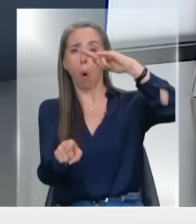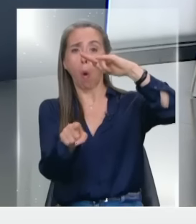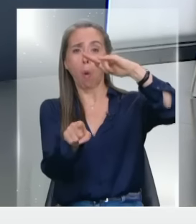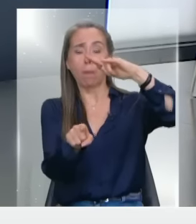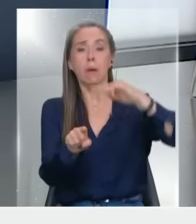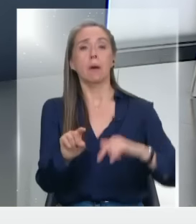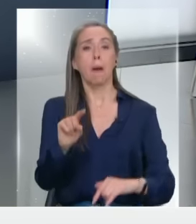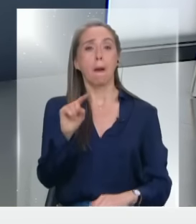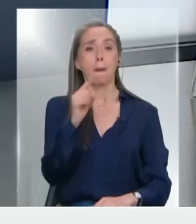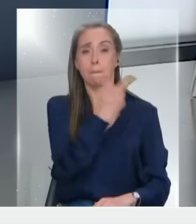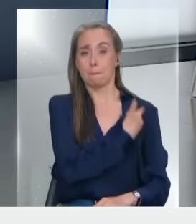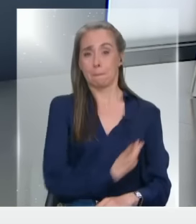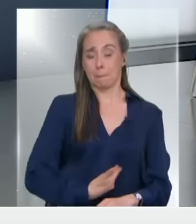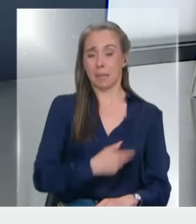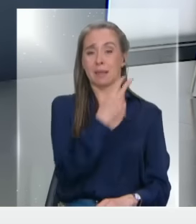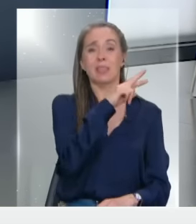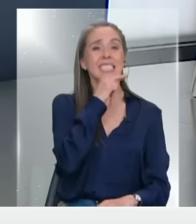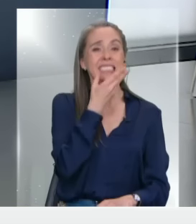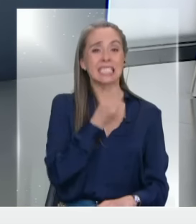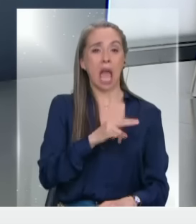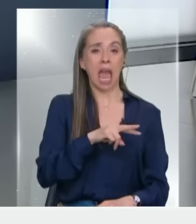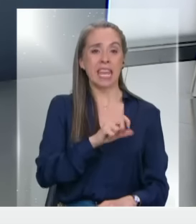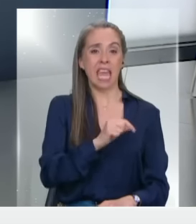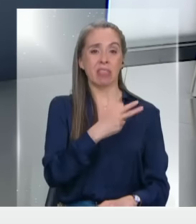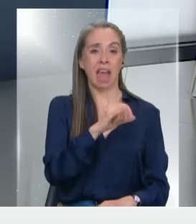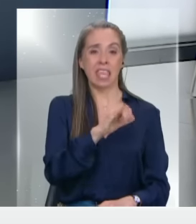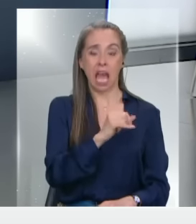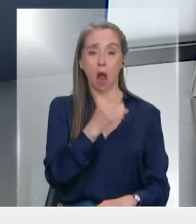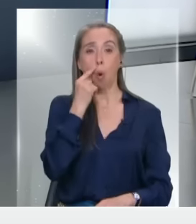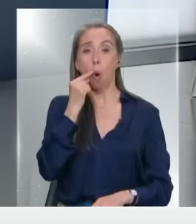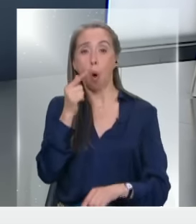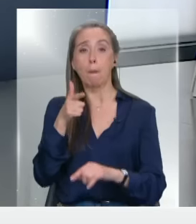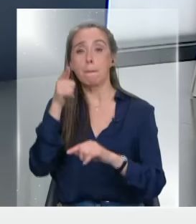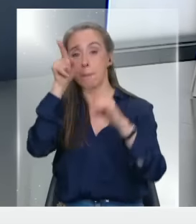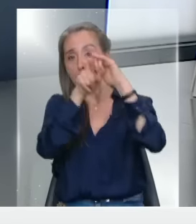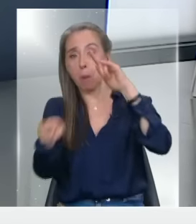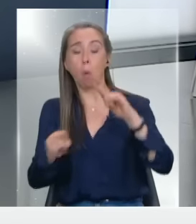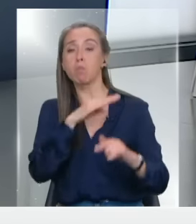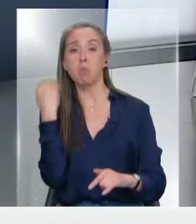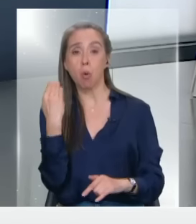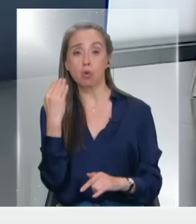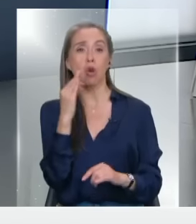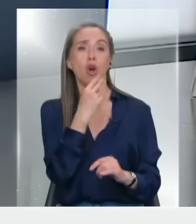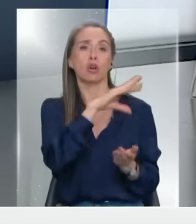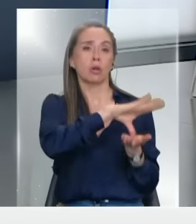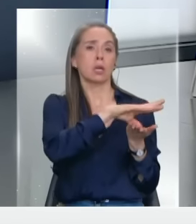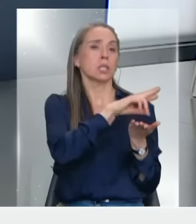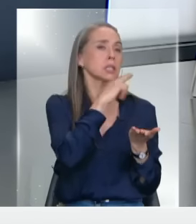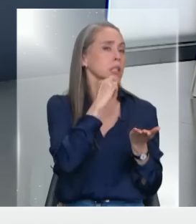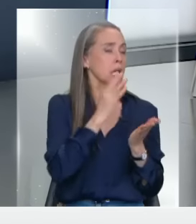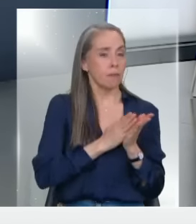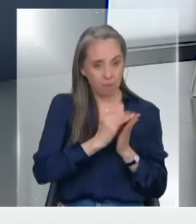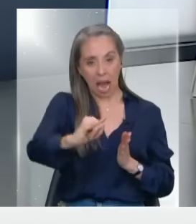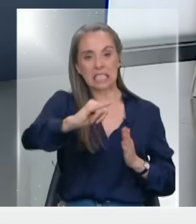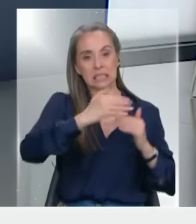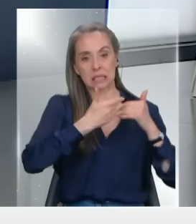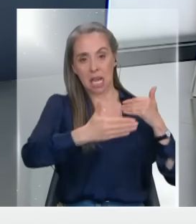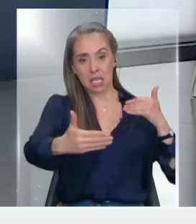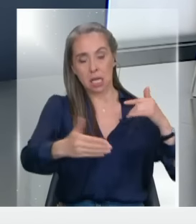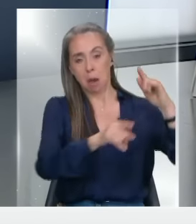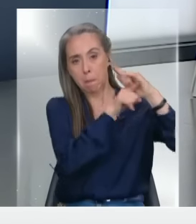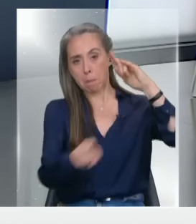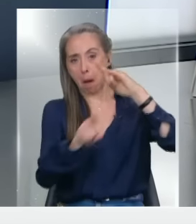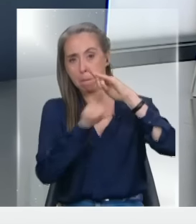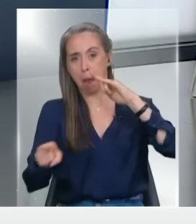El primer ministro israelí Benjamin Netanyahu dijo que el asesinato de Nasrallah es un punto de inflexión histórico para su país. Advirtió que seguirán golpeando a